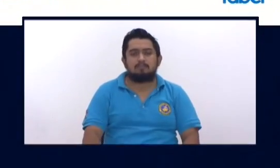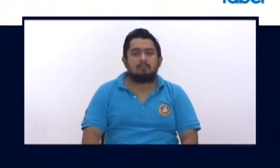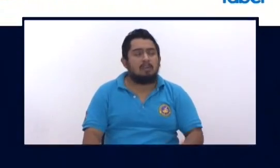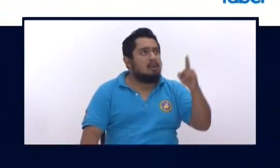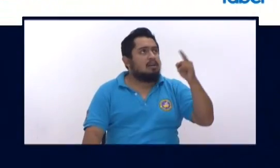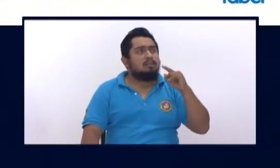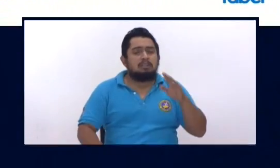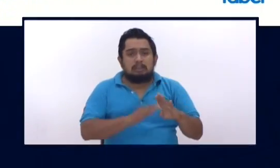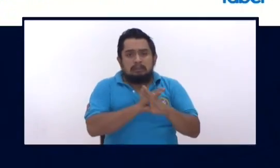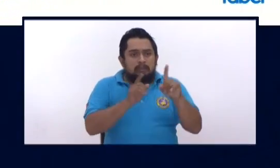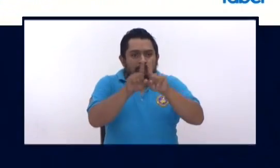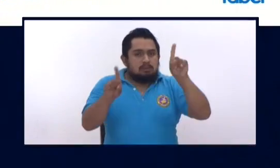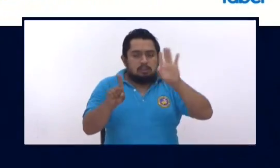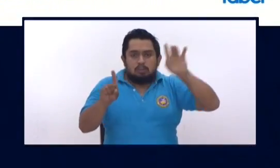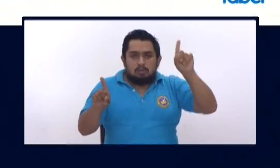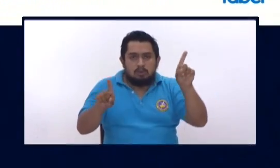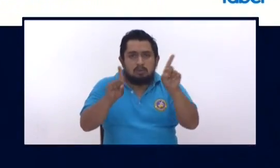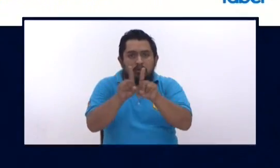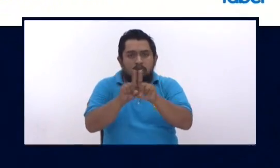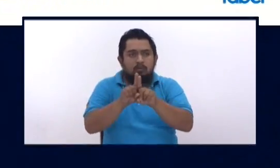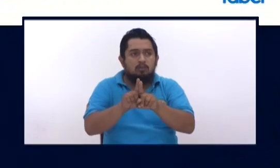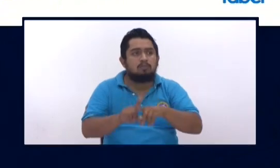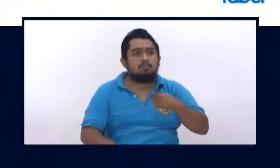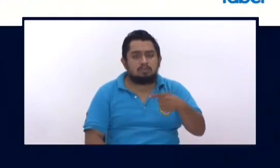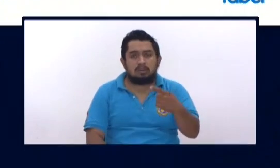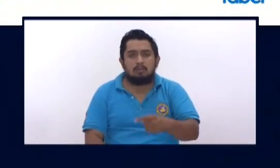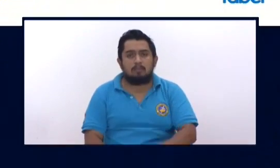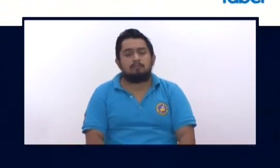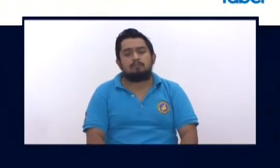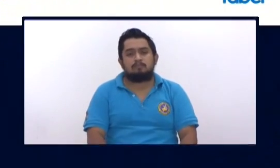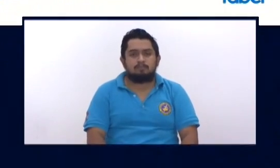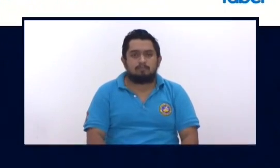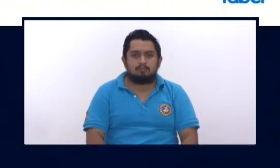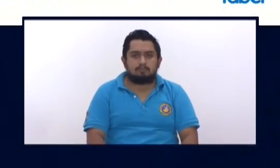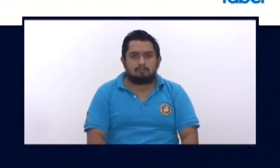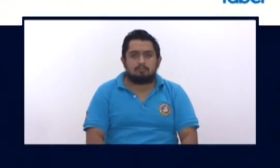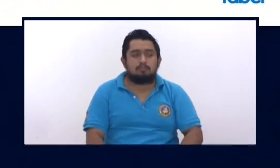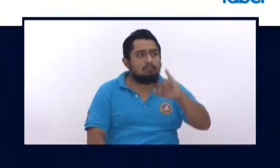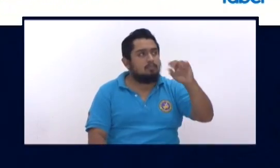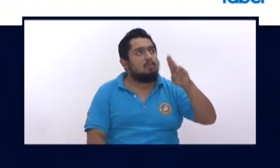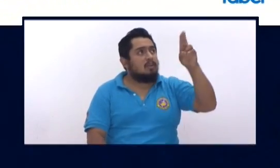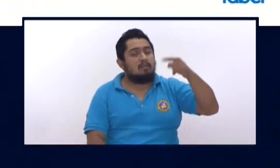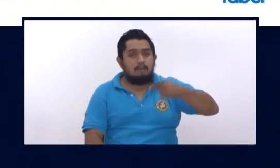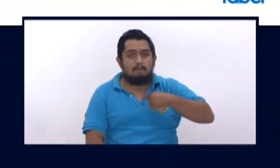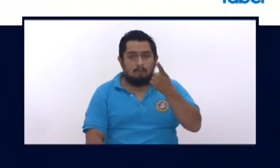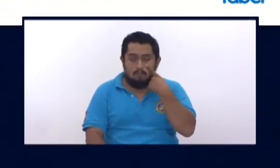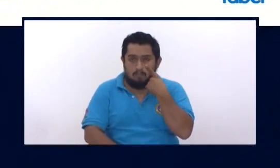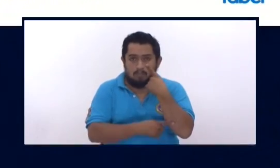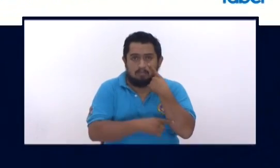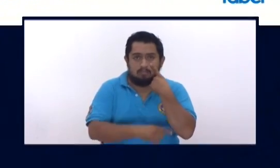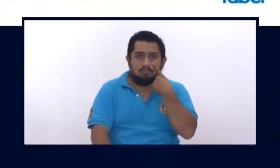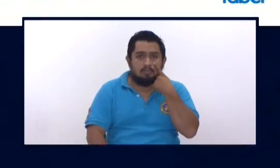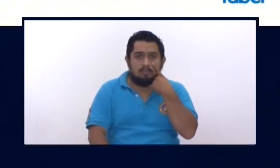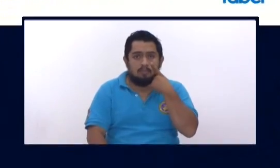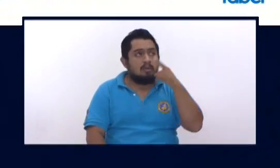y aquí no se adormecerá ni dormirá el que guarda israel jehová es tu guardador jehová